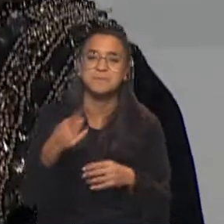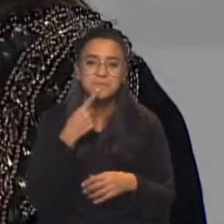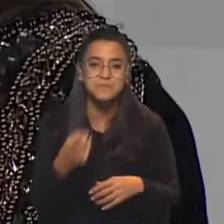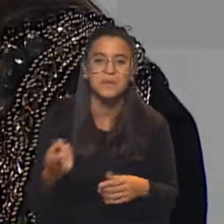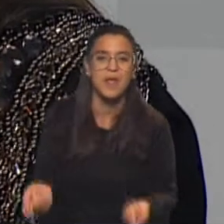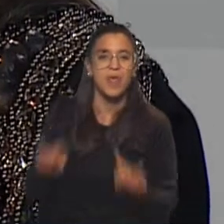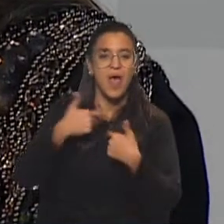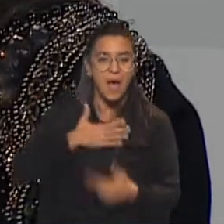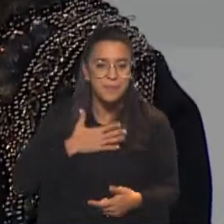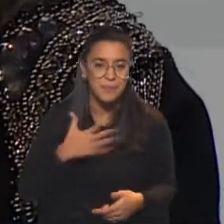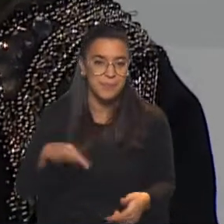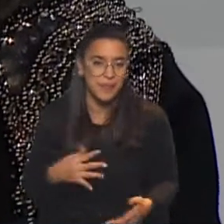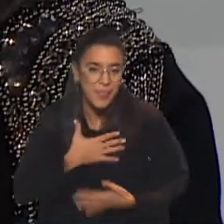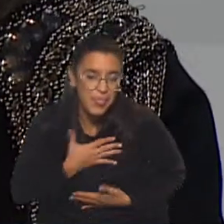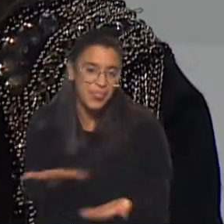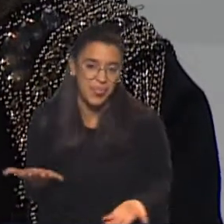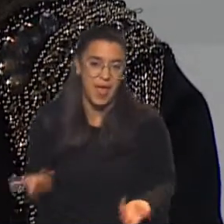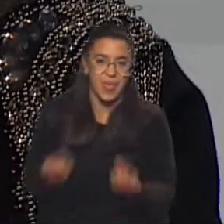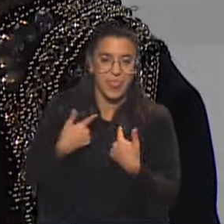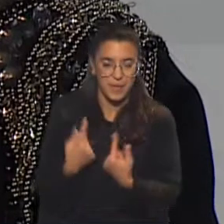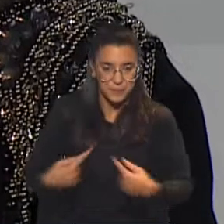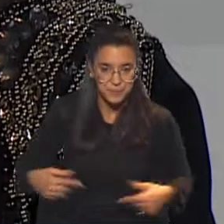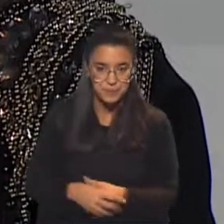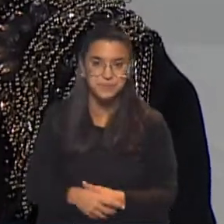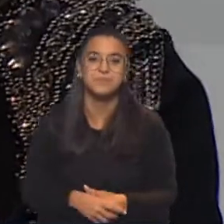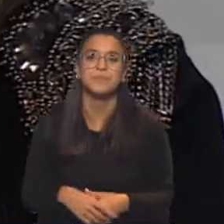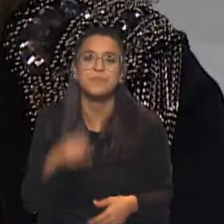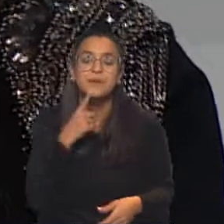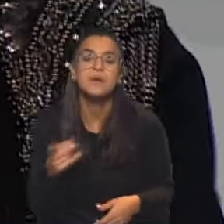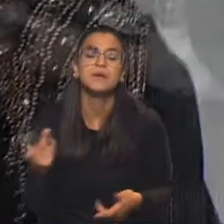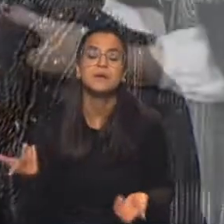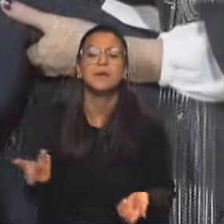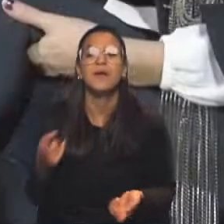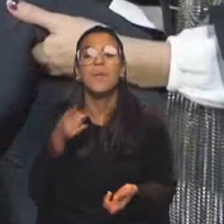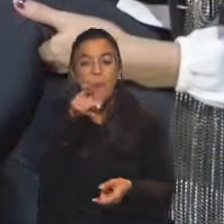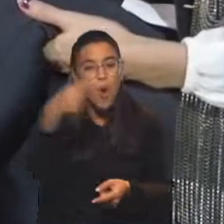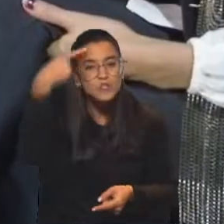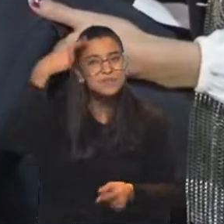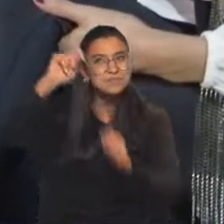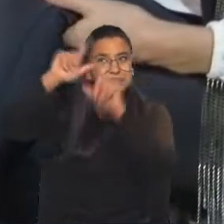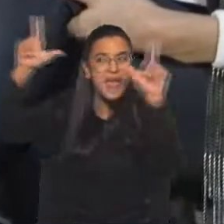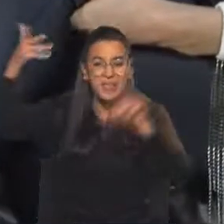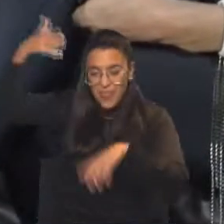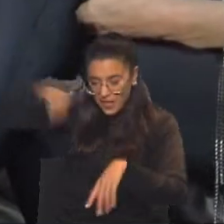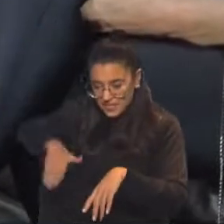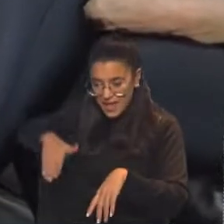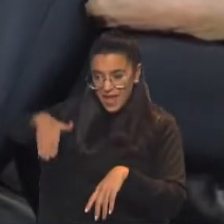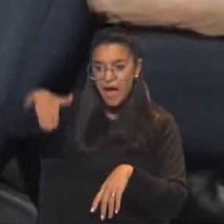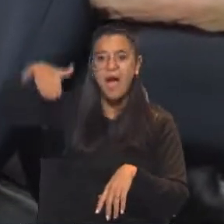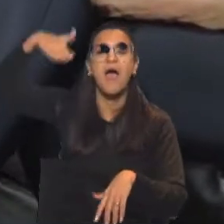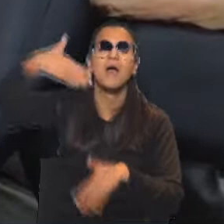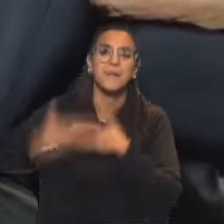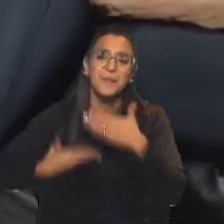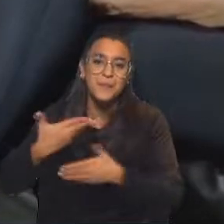me aporten a mí, a mi vida, a la vida, ¿no? También has empezado muy de chica. Sí. ¿Te imaginaste este camino que recorriste, estos éxitos que se